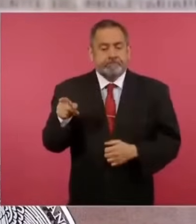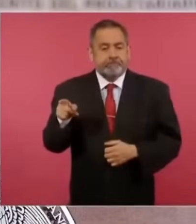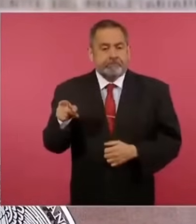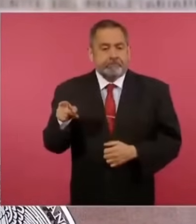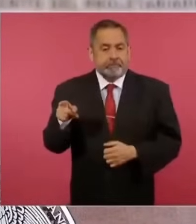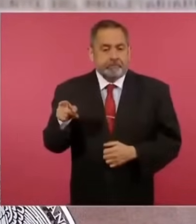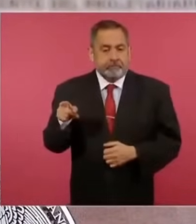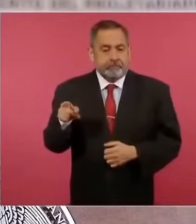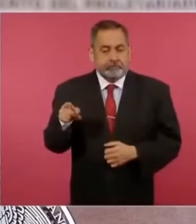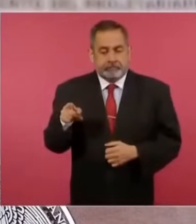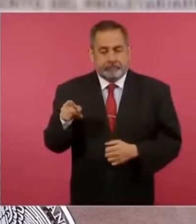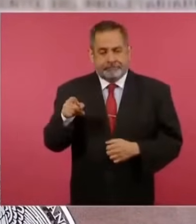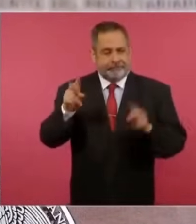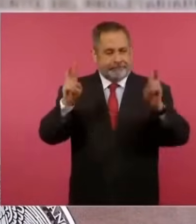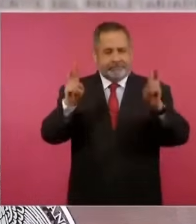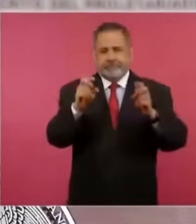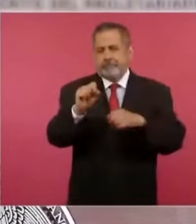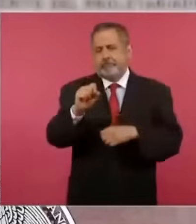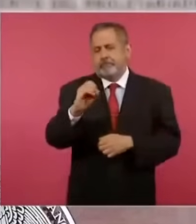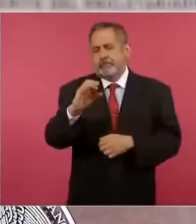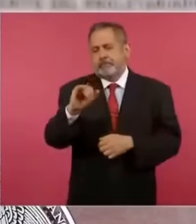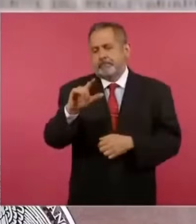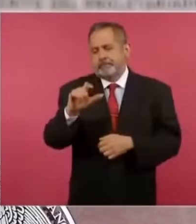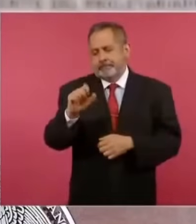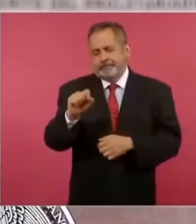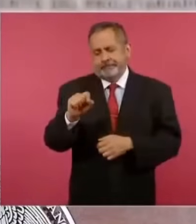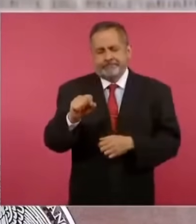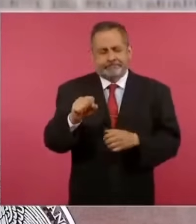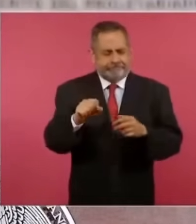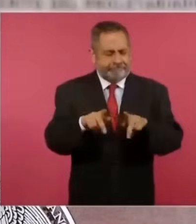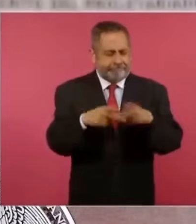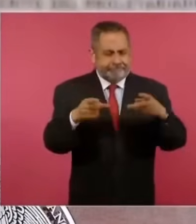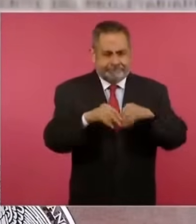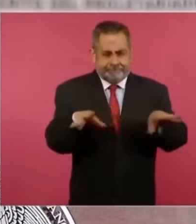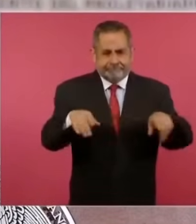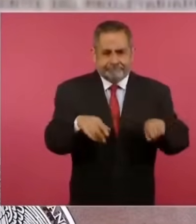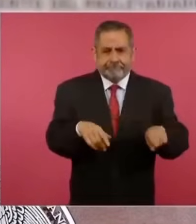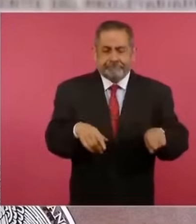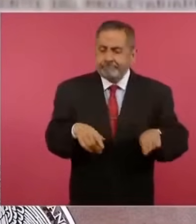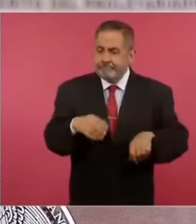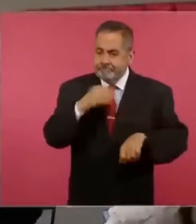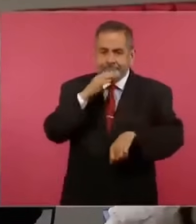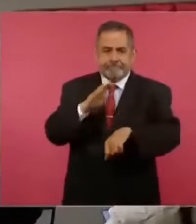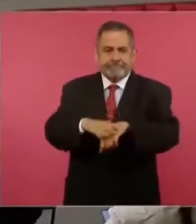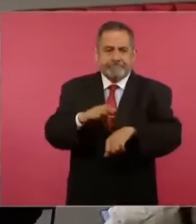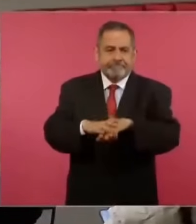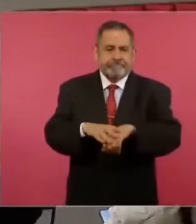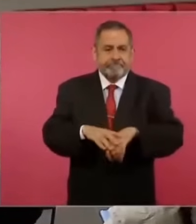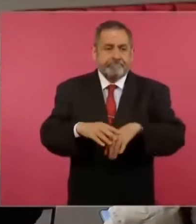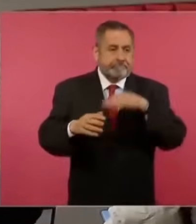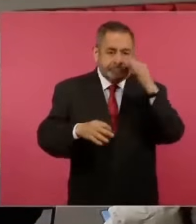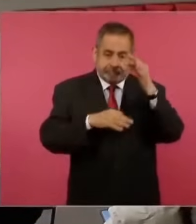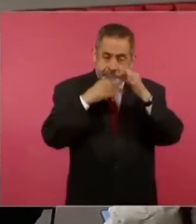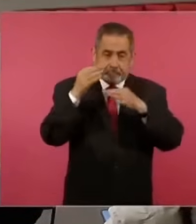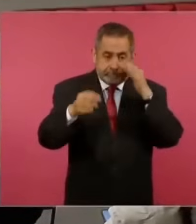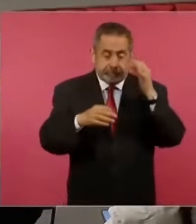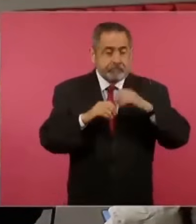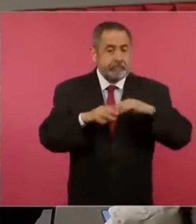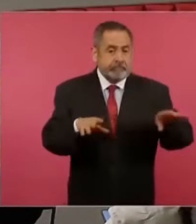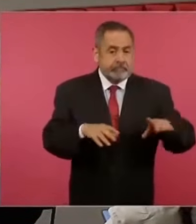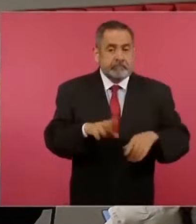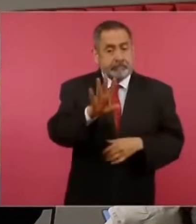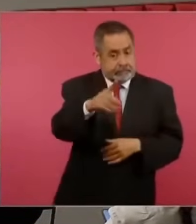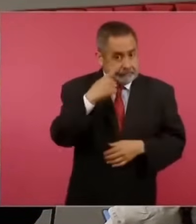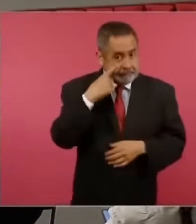en la sección de temas sociales, elecciones o políticas. Esta información, hay que decirlo, es pública, todos nosotros